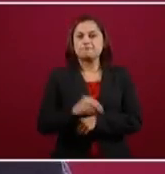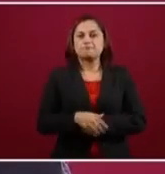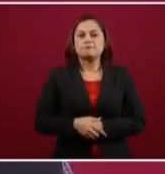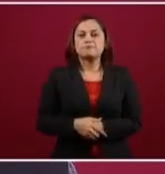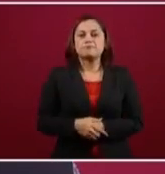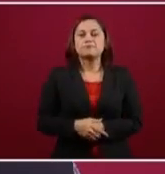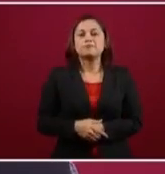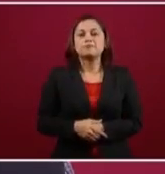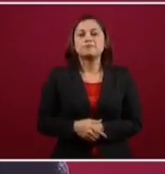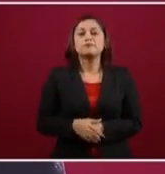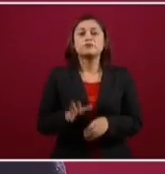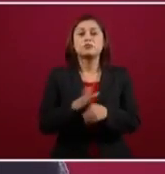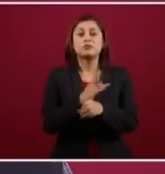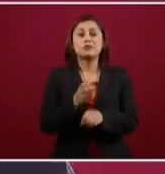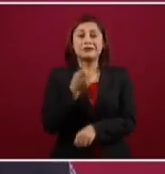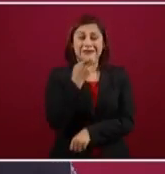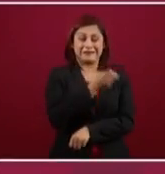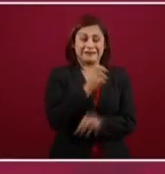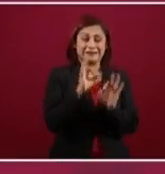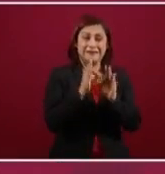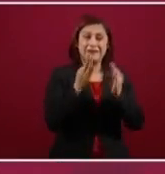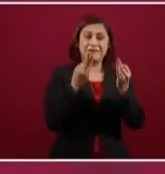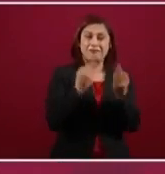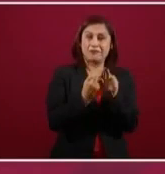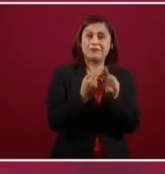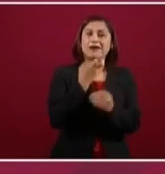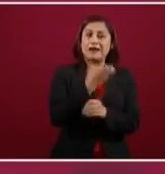Porque eso es lo más dañino,